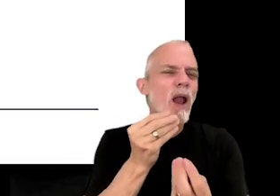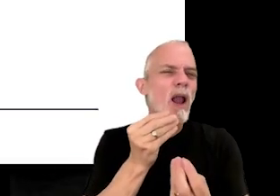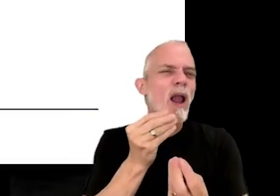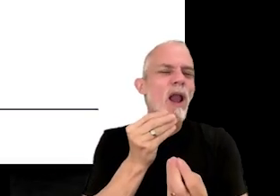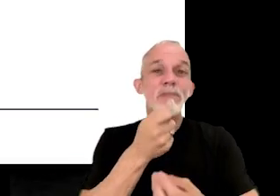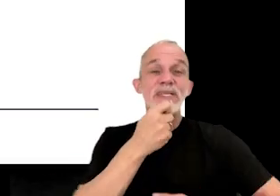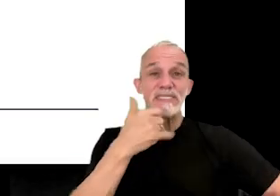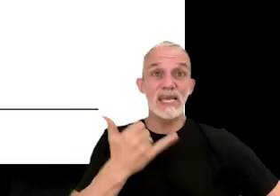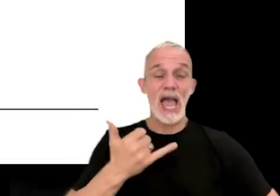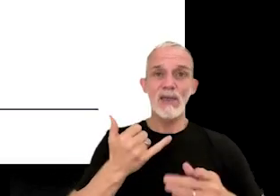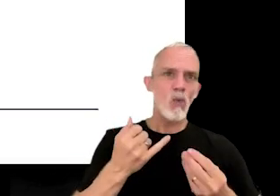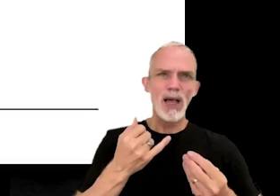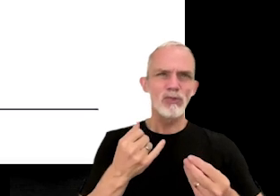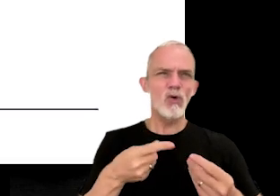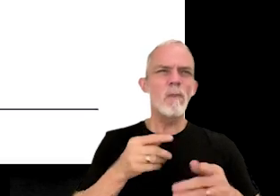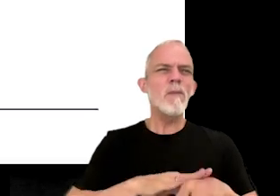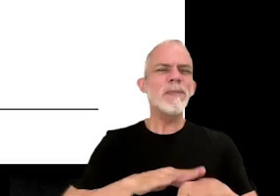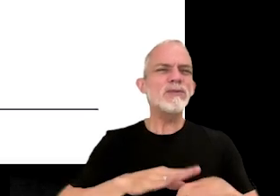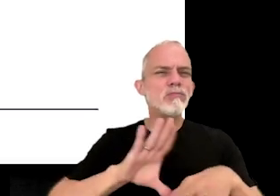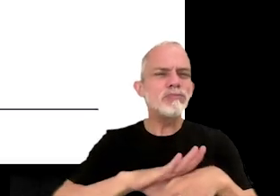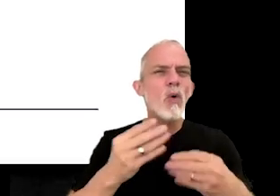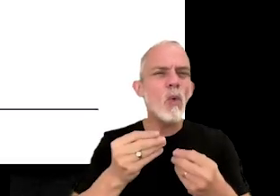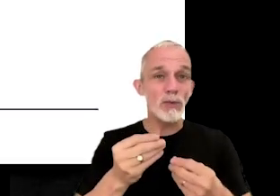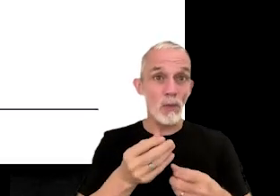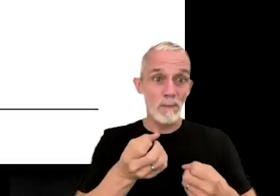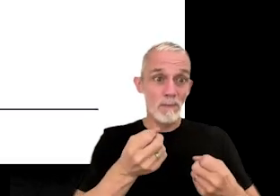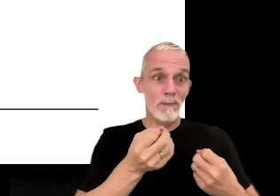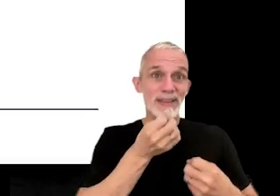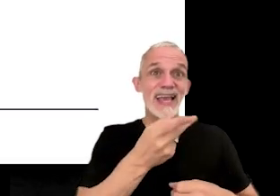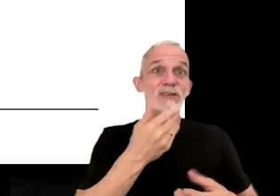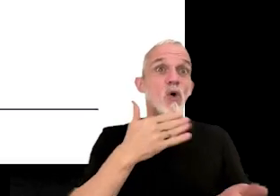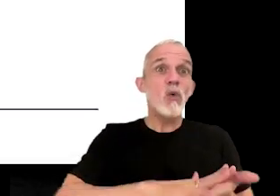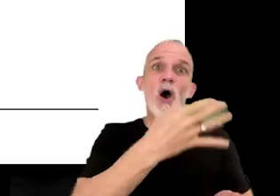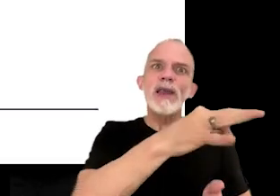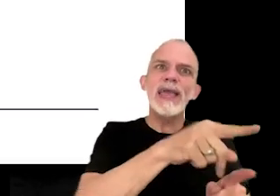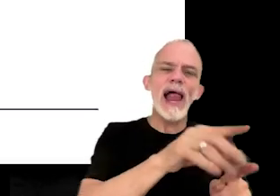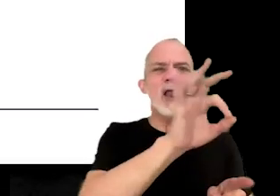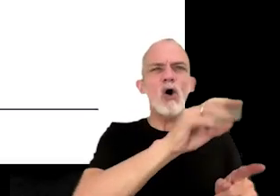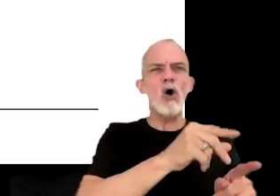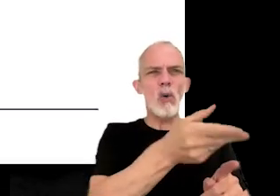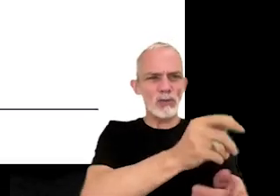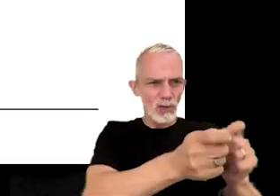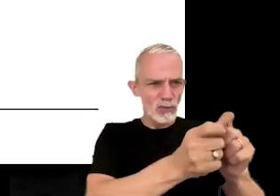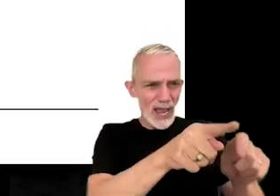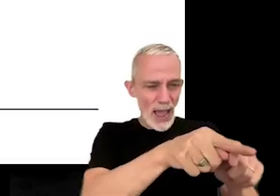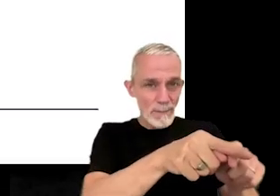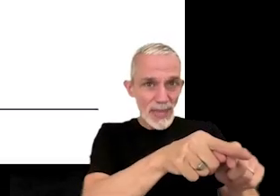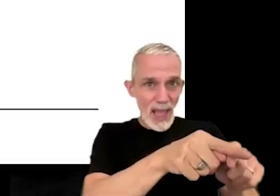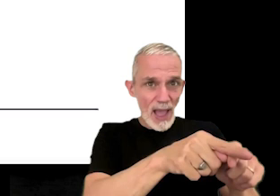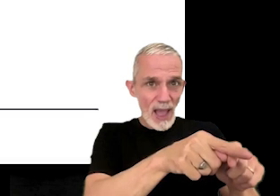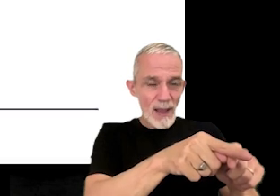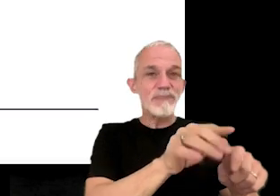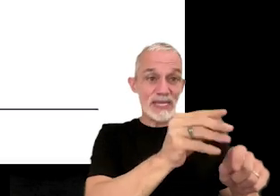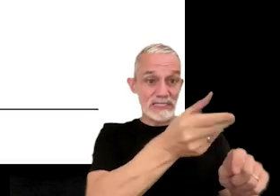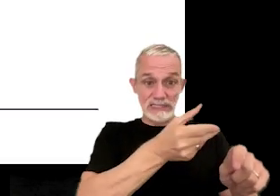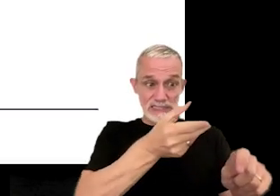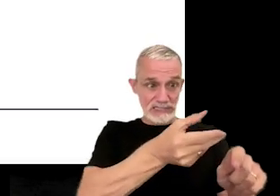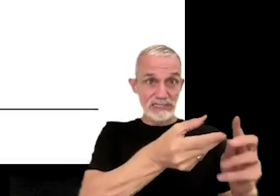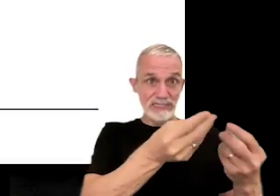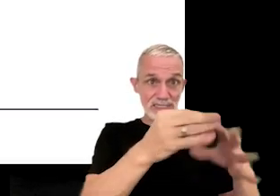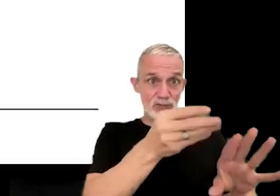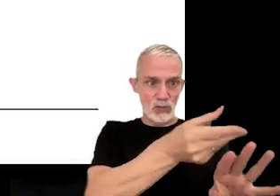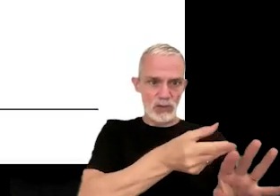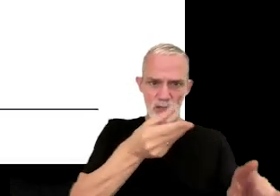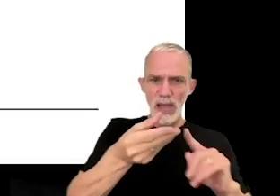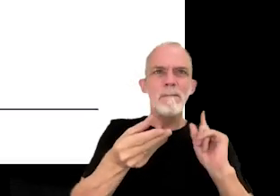se presenta la declaración jurada original o cuando se rectifica y justamente,